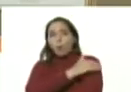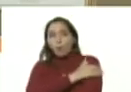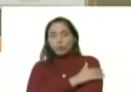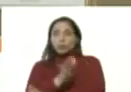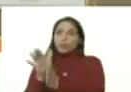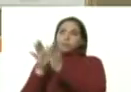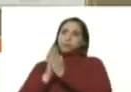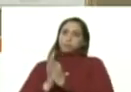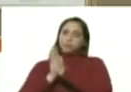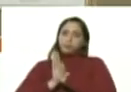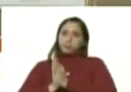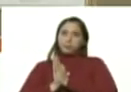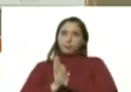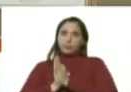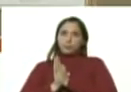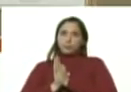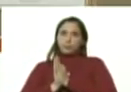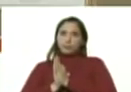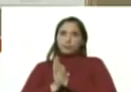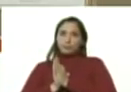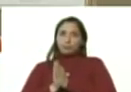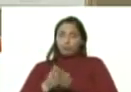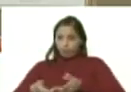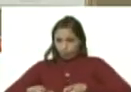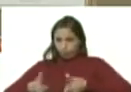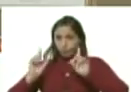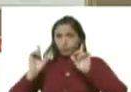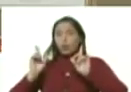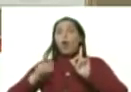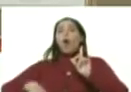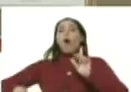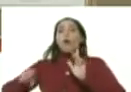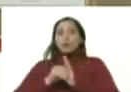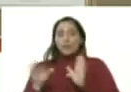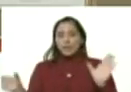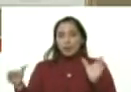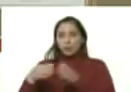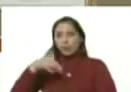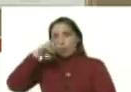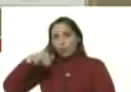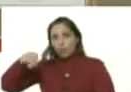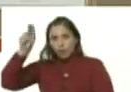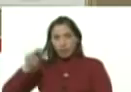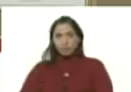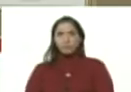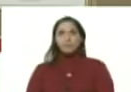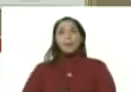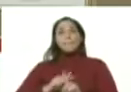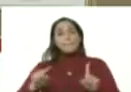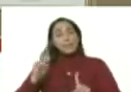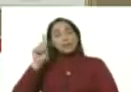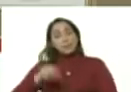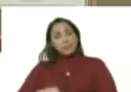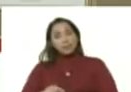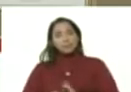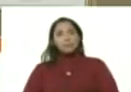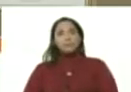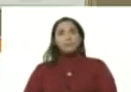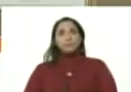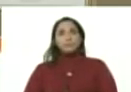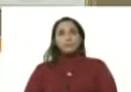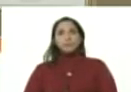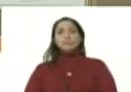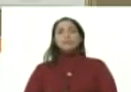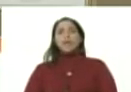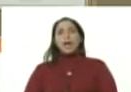se disponga, pues, para retomar las reuniones en Noruega. Pero también el rol del Vaticano,